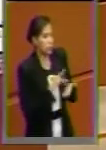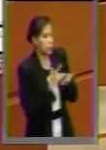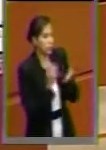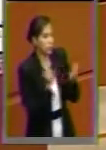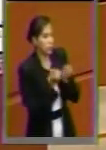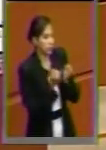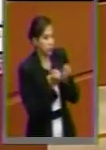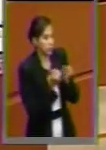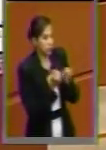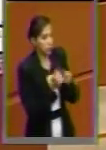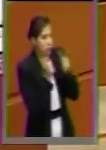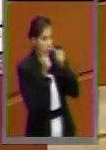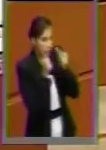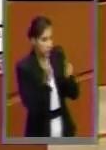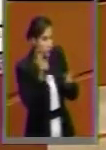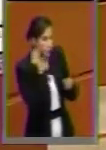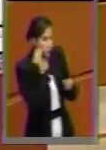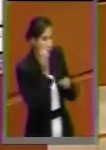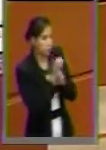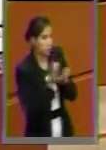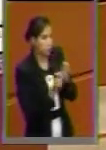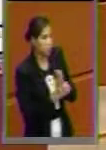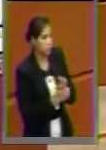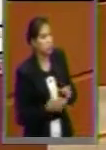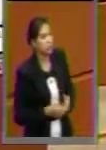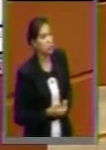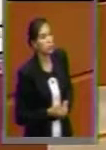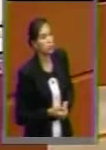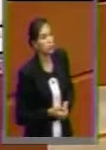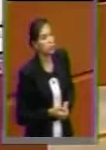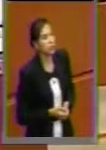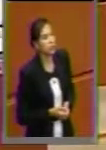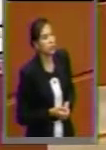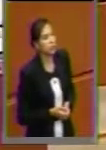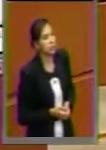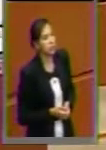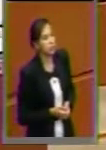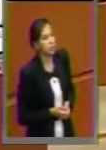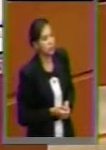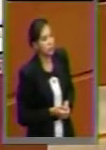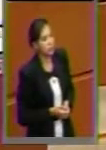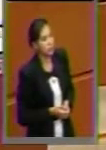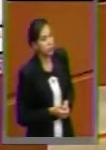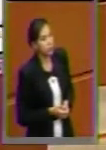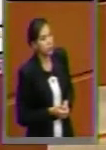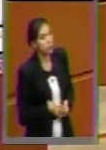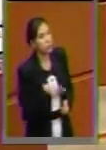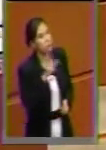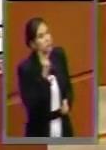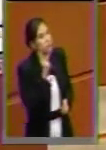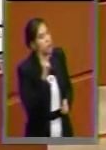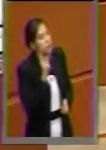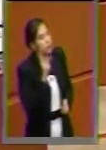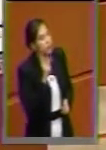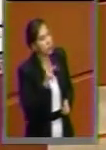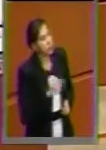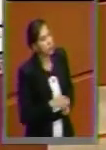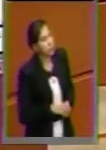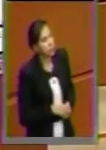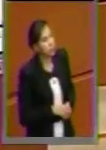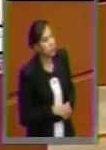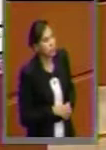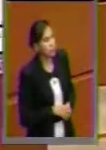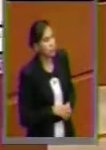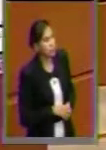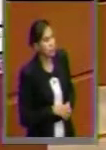que escuchado y pues es muy enriquecedor sin embargo que pues no